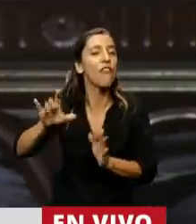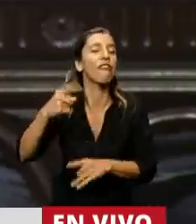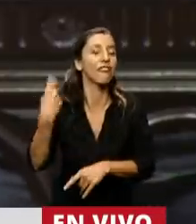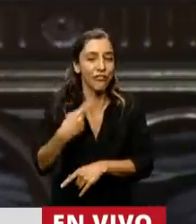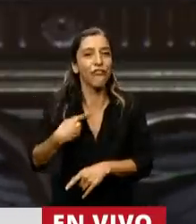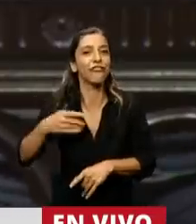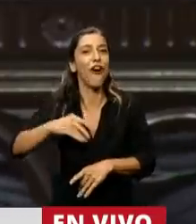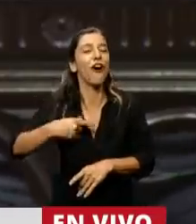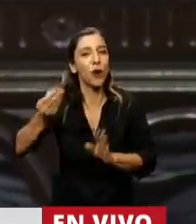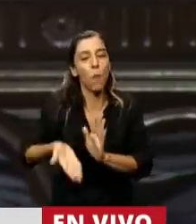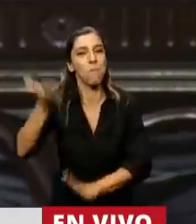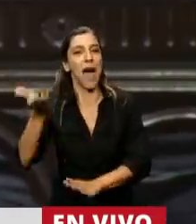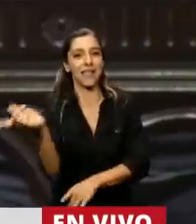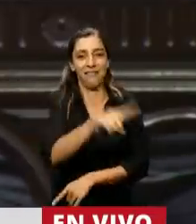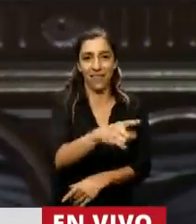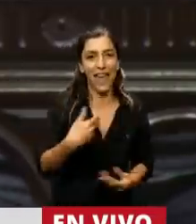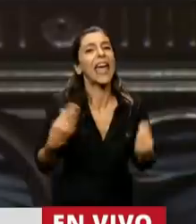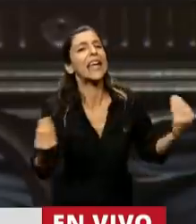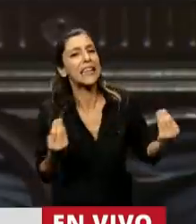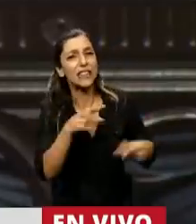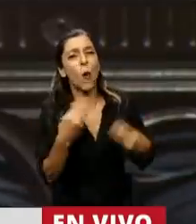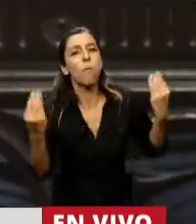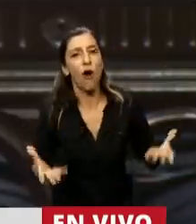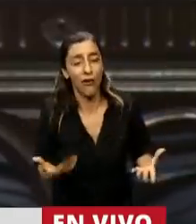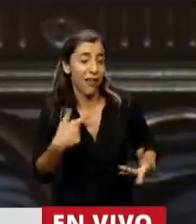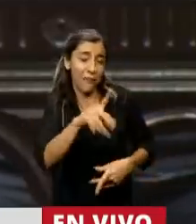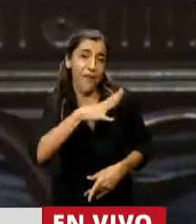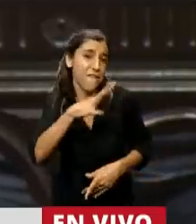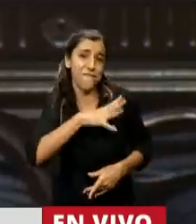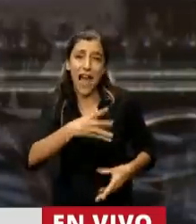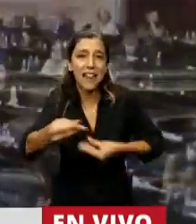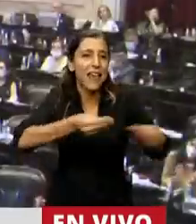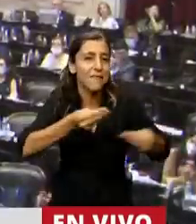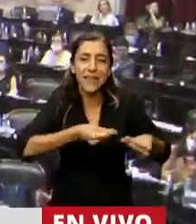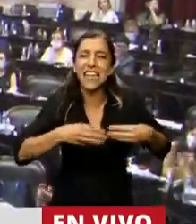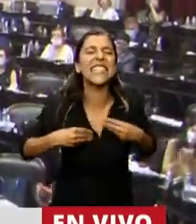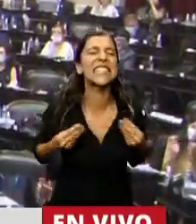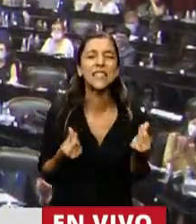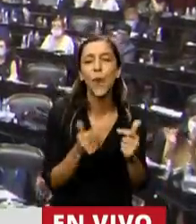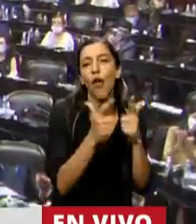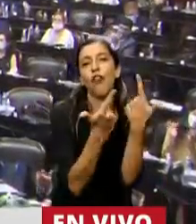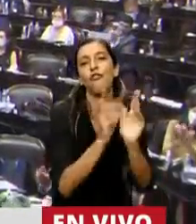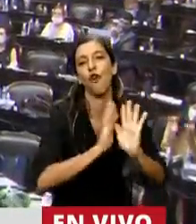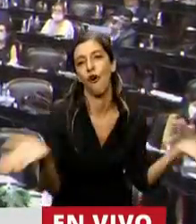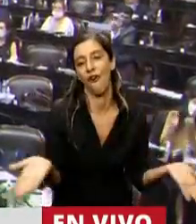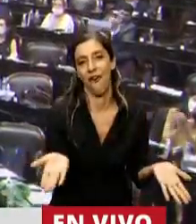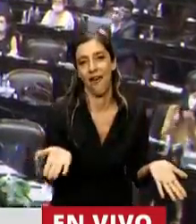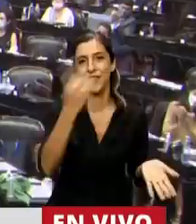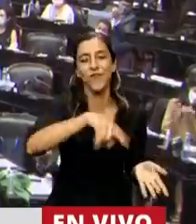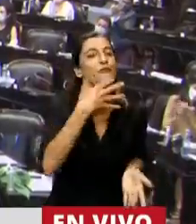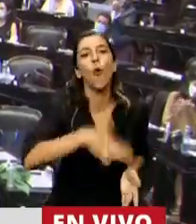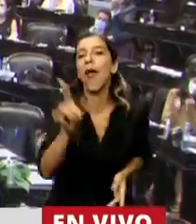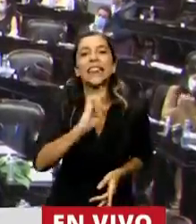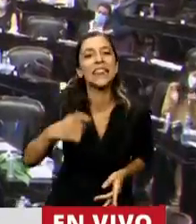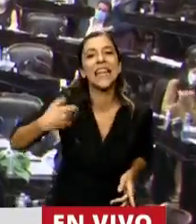eso eso la falta de gestión la falta de sensibilidad la falta de tener